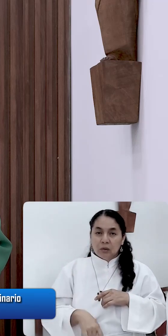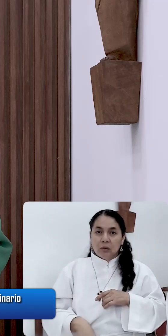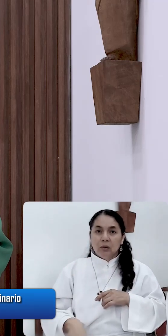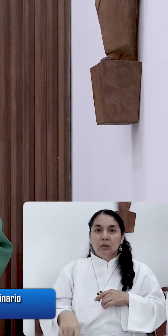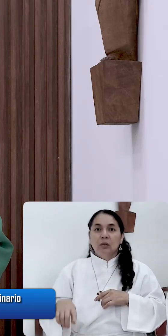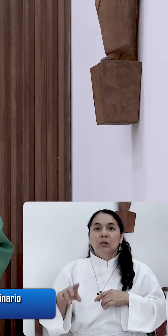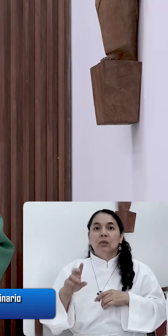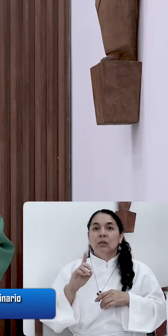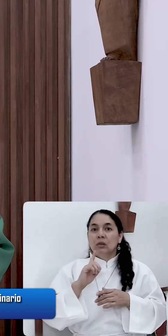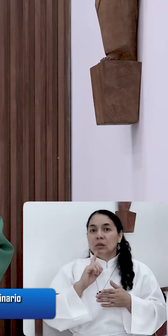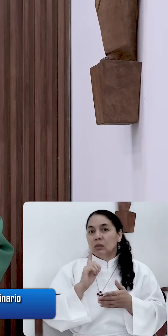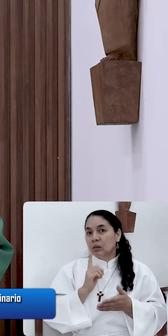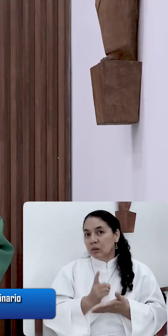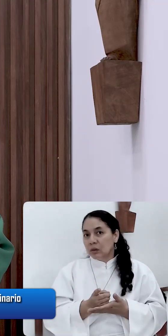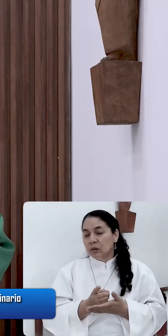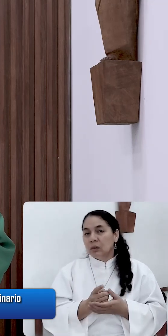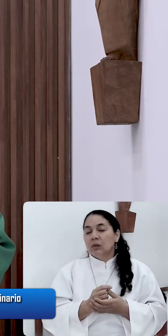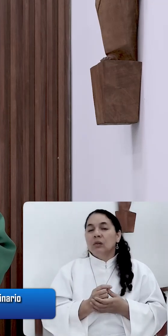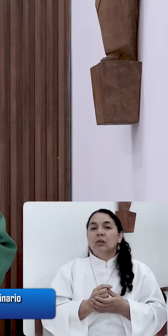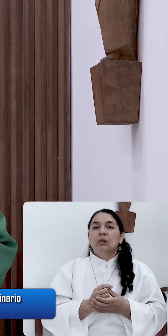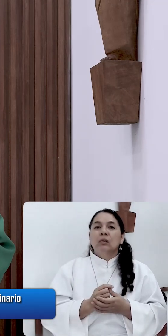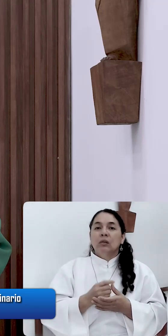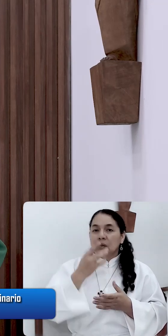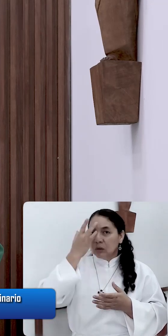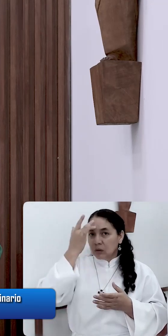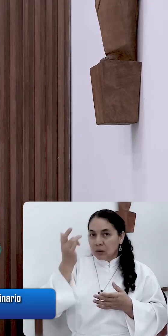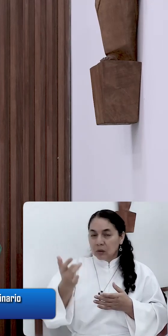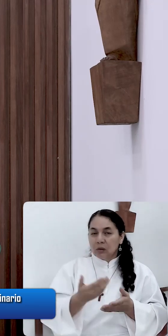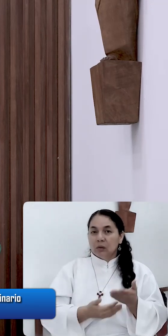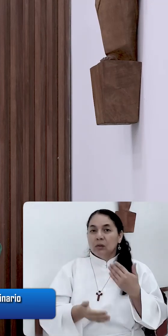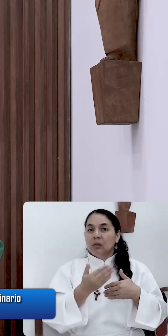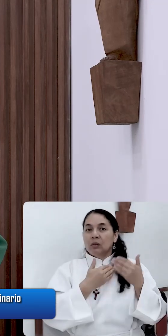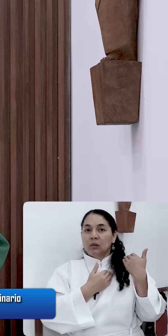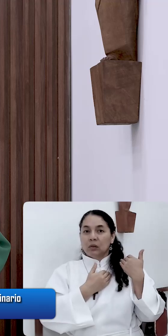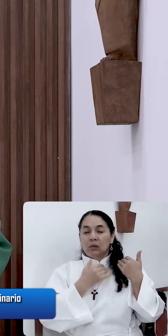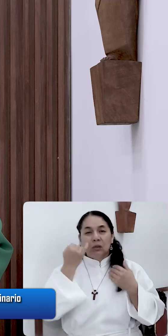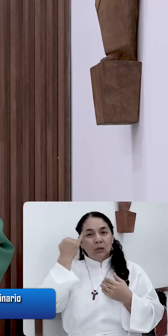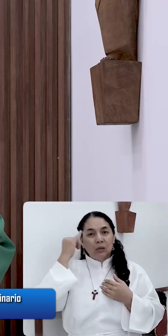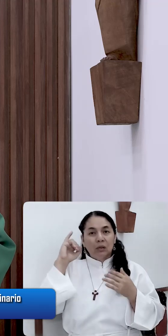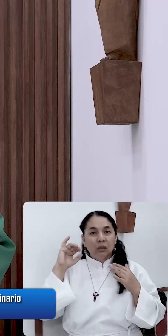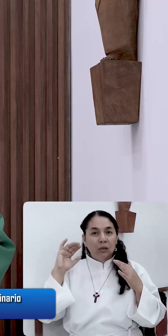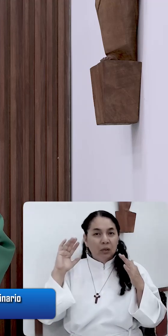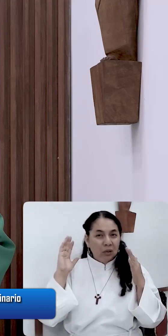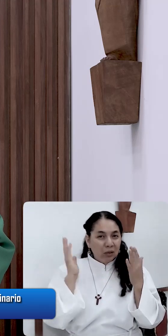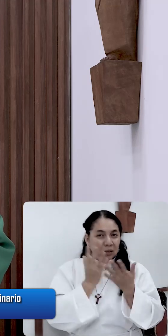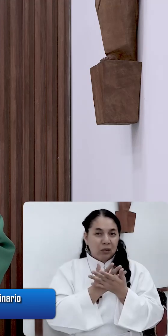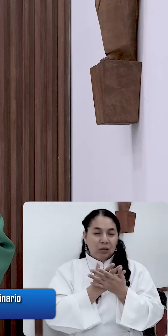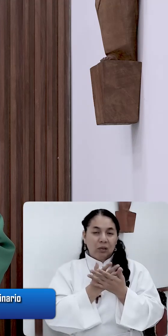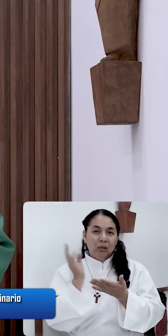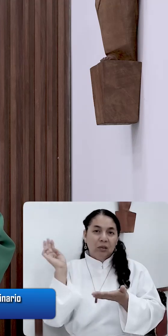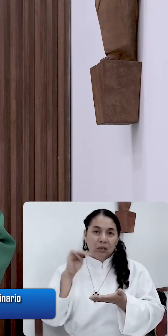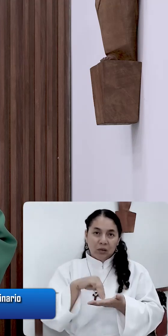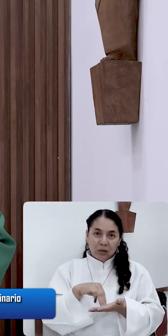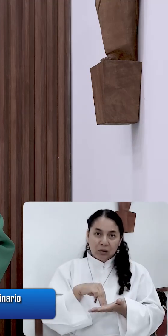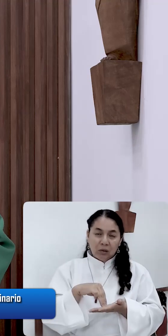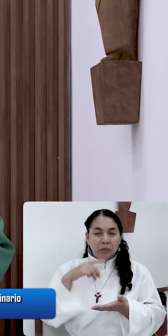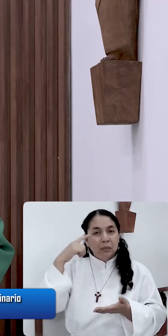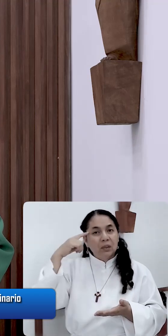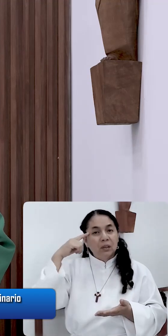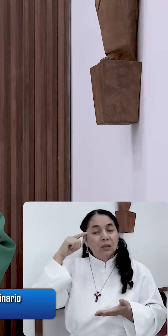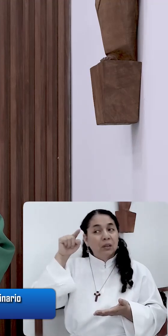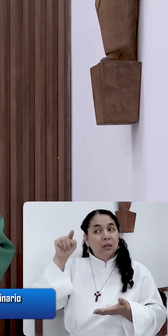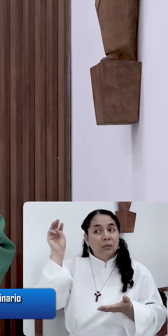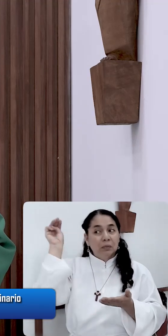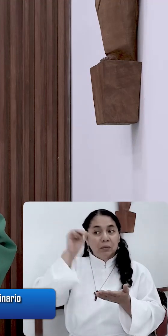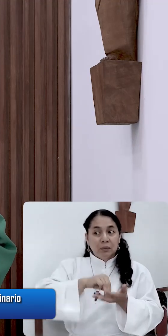lo digan a nadie. ¿Por qué? Porque en tiempos de Jesús había una idea equivocada del Mesías. Pensaban que el Mesías